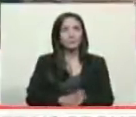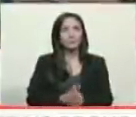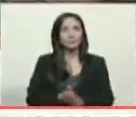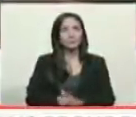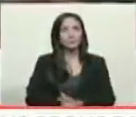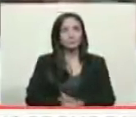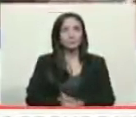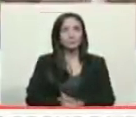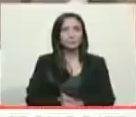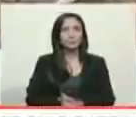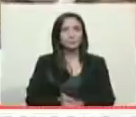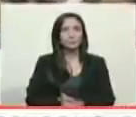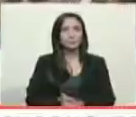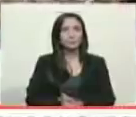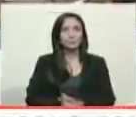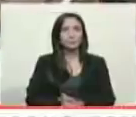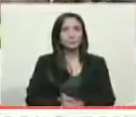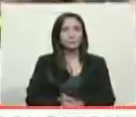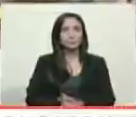Igualmente,